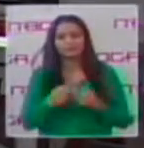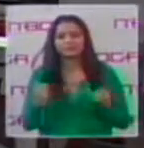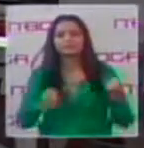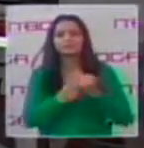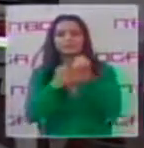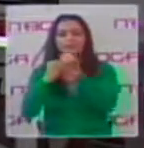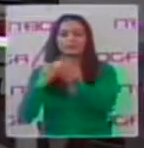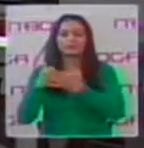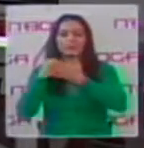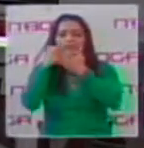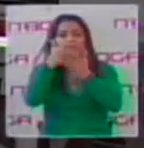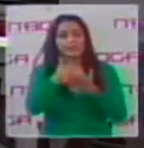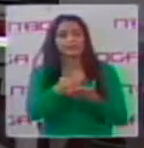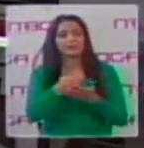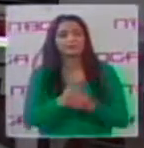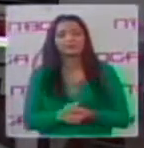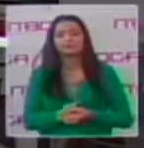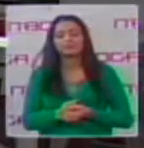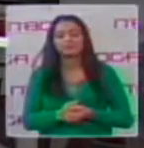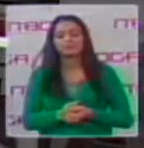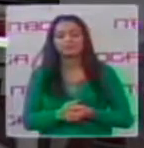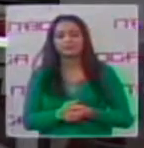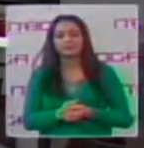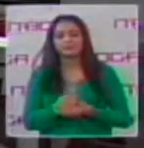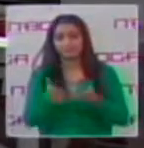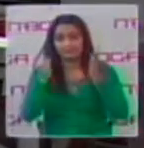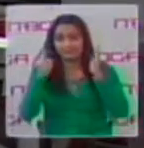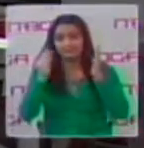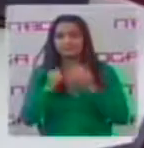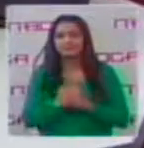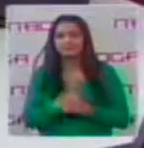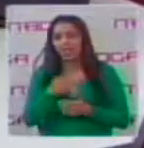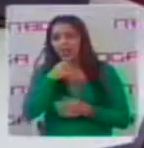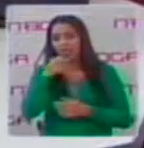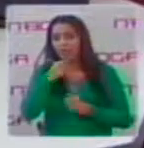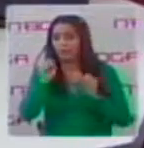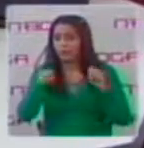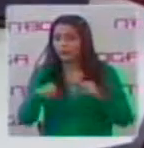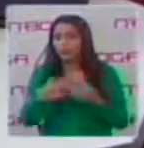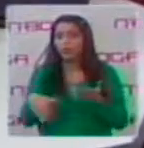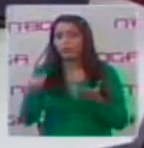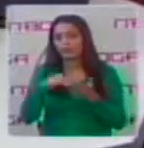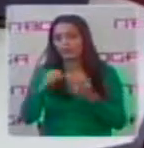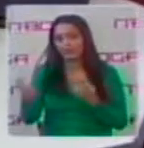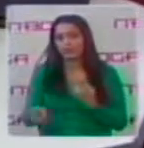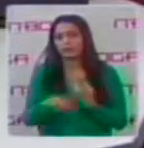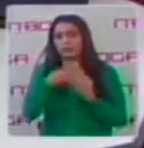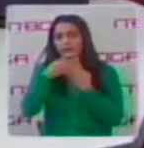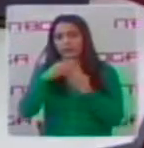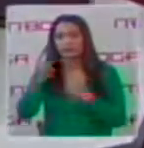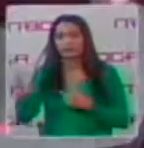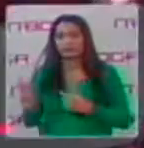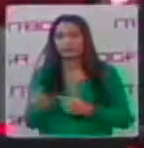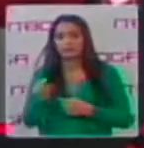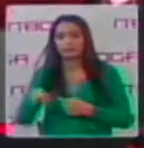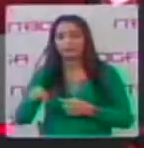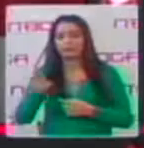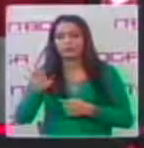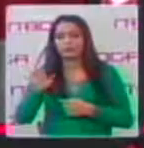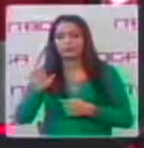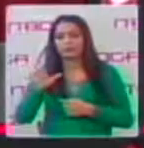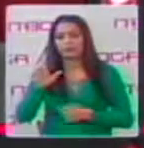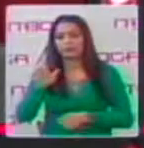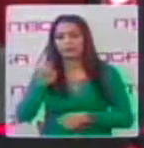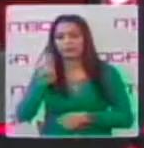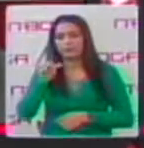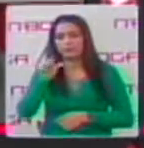esta iniciativa, como yo también los invito, pues, a ver esta entrevista ingresando a nuestra página web en www.telerama.es en